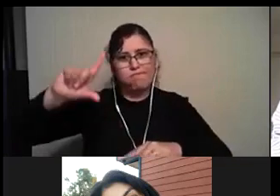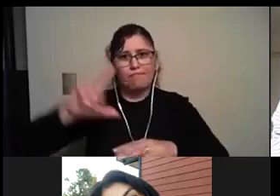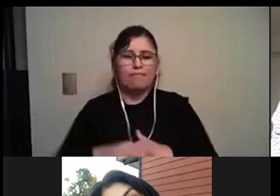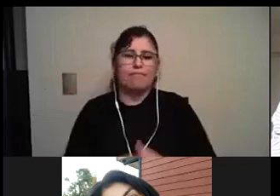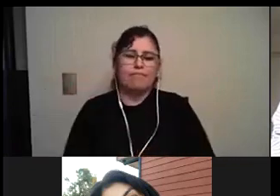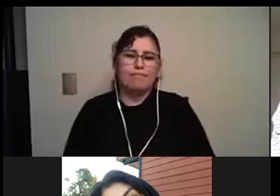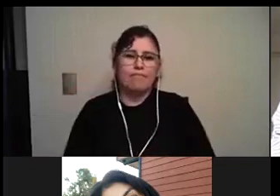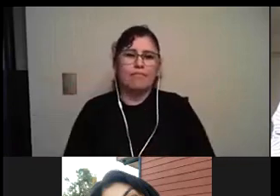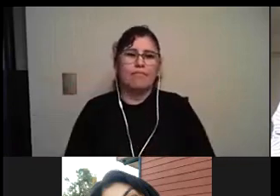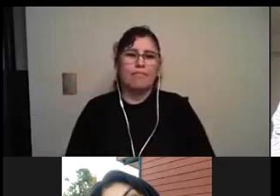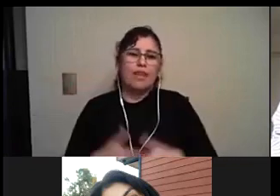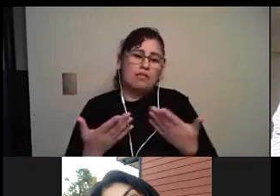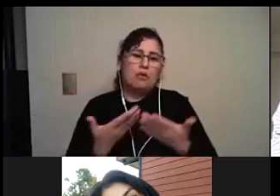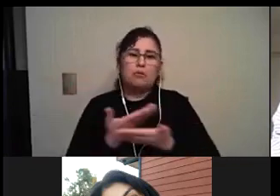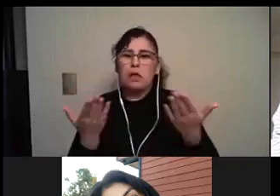Ya.